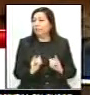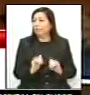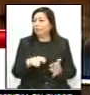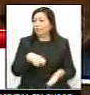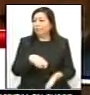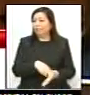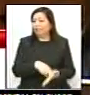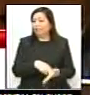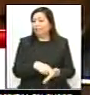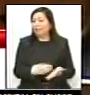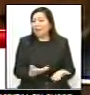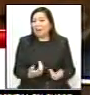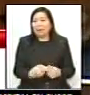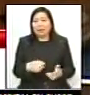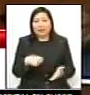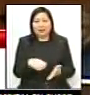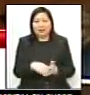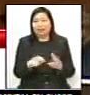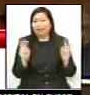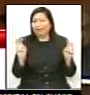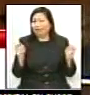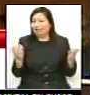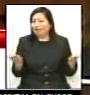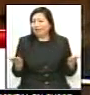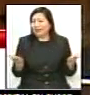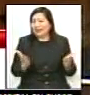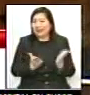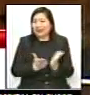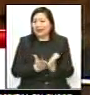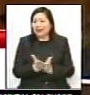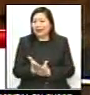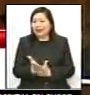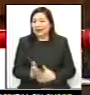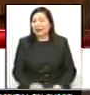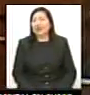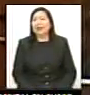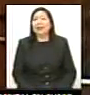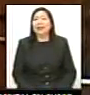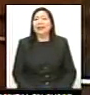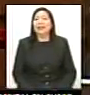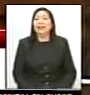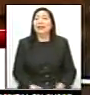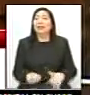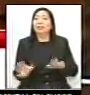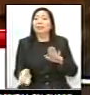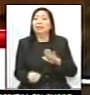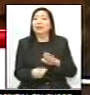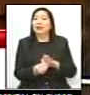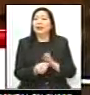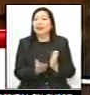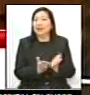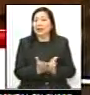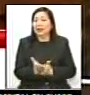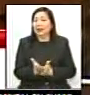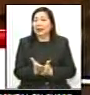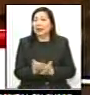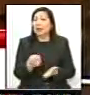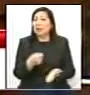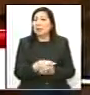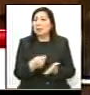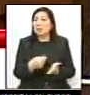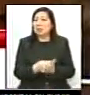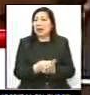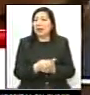rodillas, pero de rodillas entre comillas, porque de por medio está la coima, de por medio está esos pagos